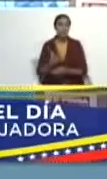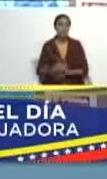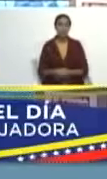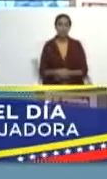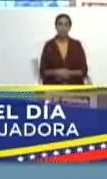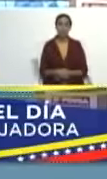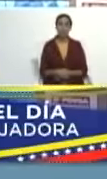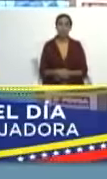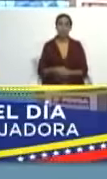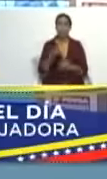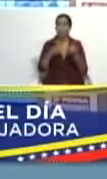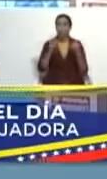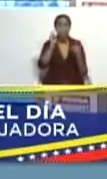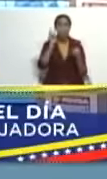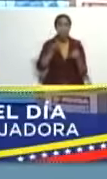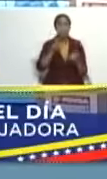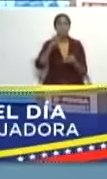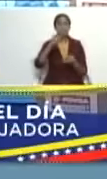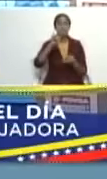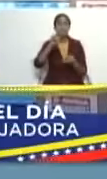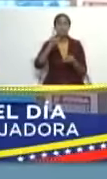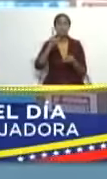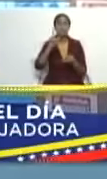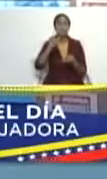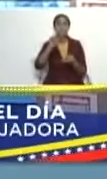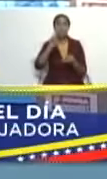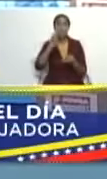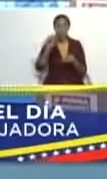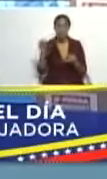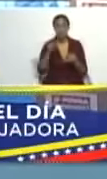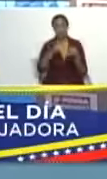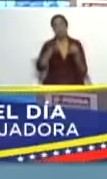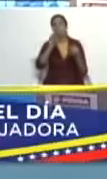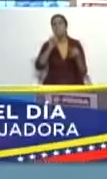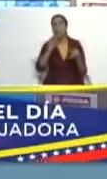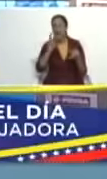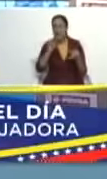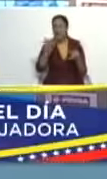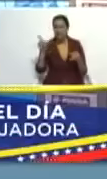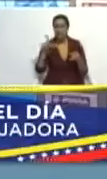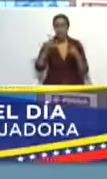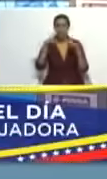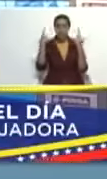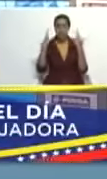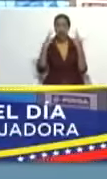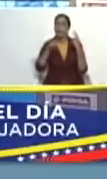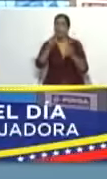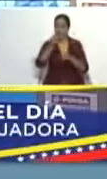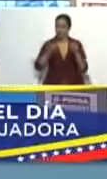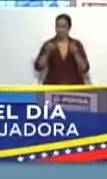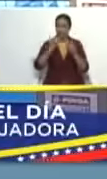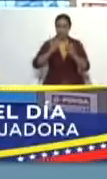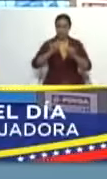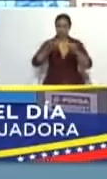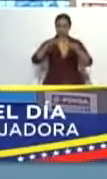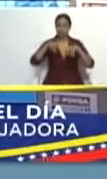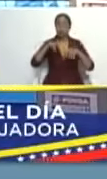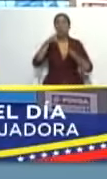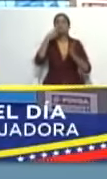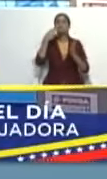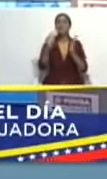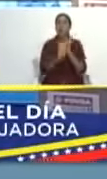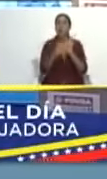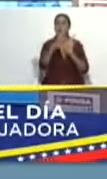Hilda de León, Caracas, Mari Guerrero, La Guaira, Jan Sevilla,